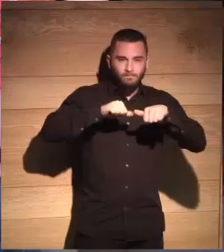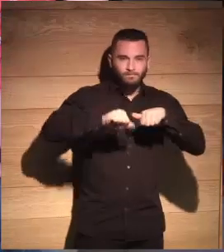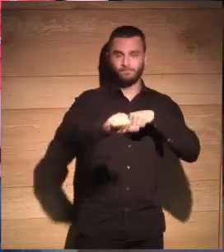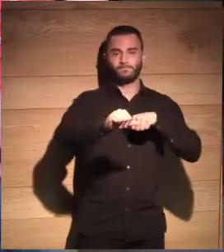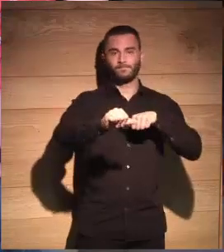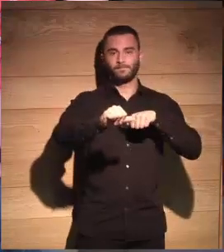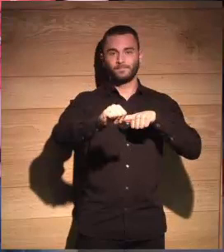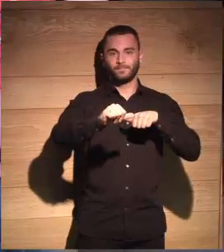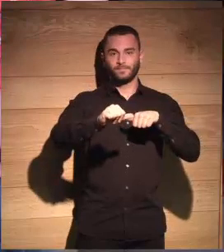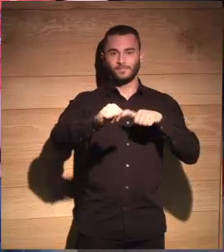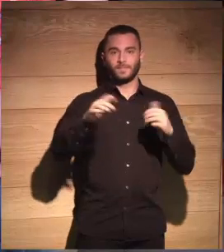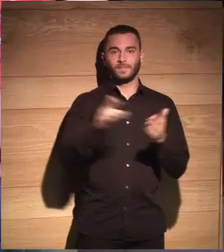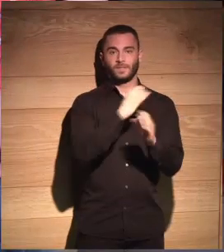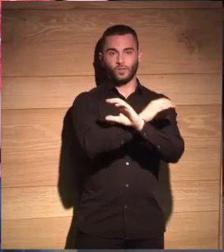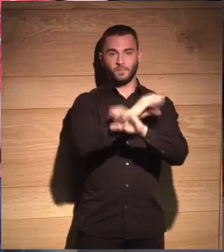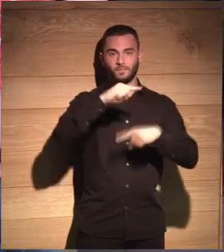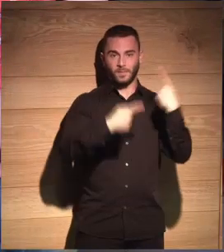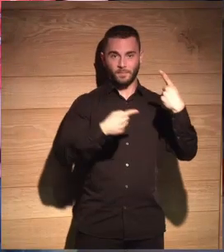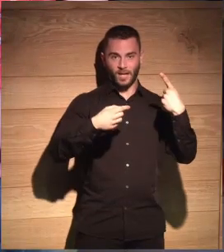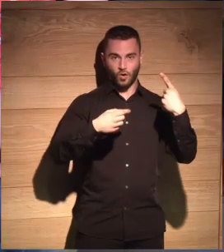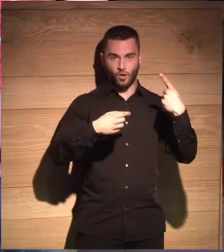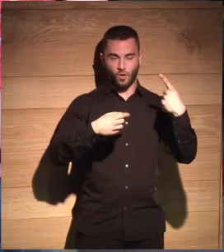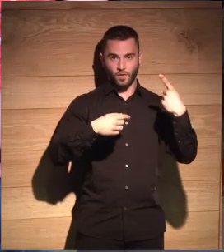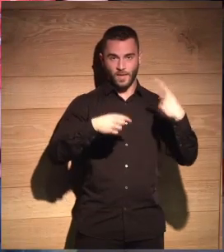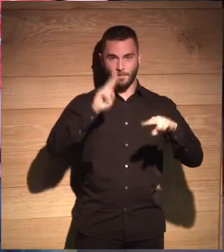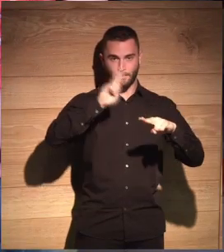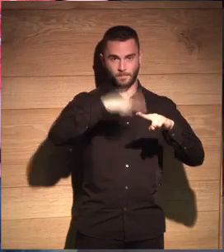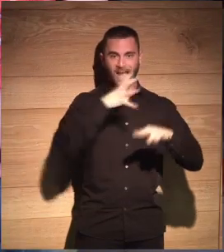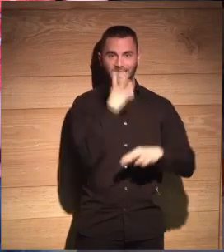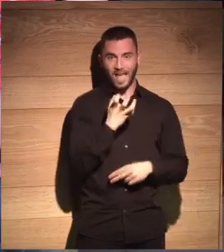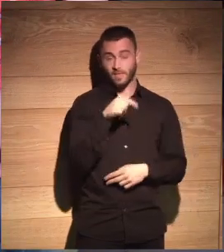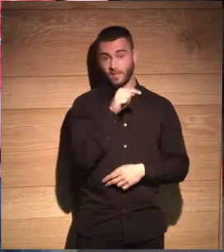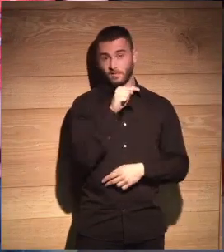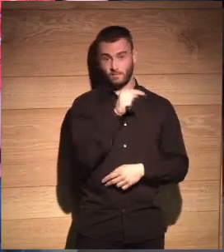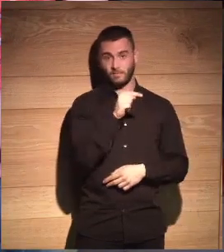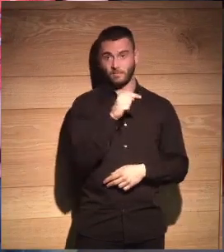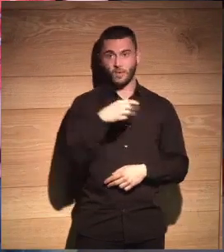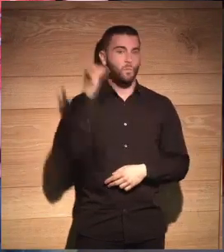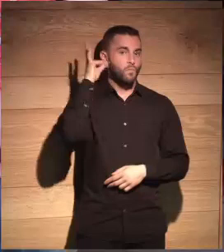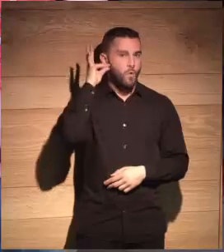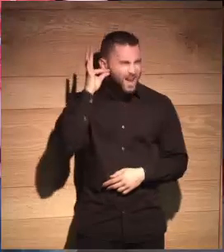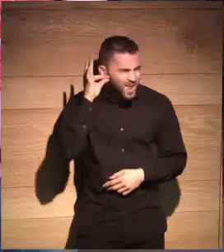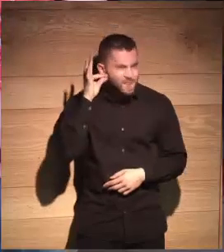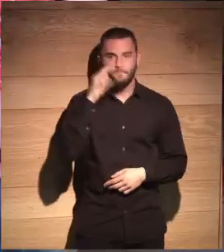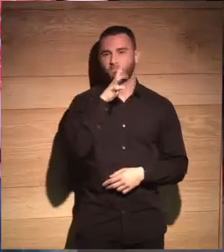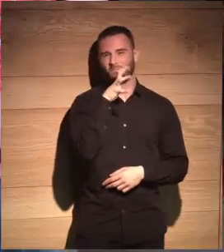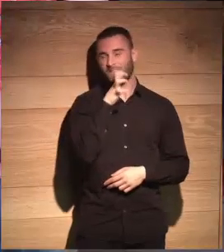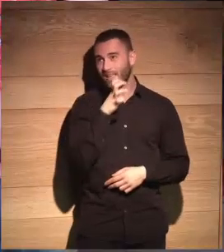en el primer álbum de Blacksad, pues ya tienes ese punto de partida. Tienes Mujer Fatal,